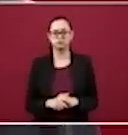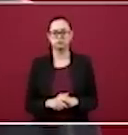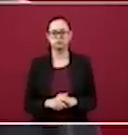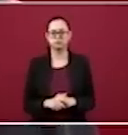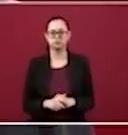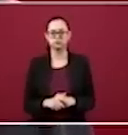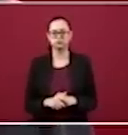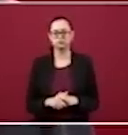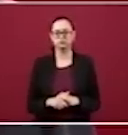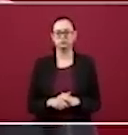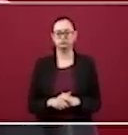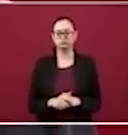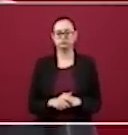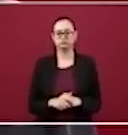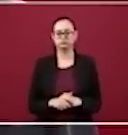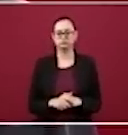crear